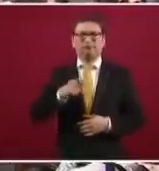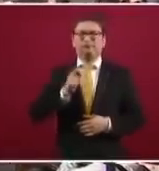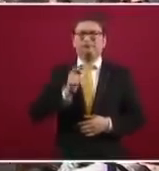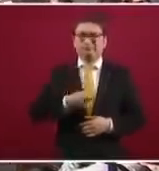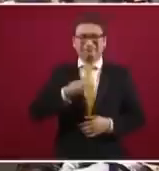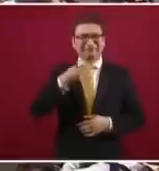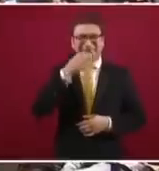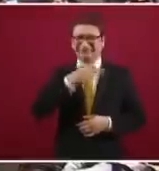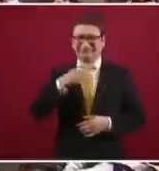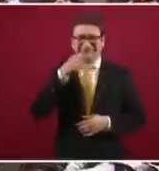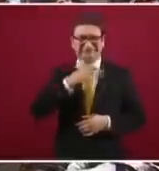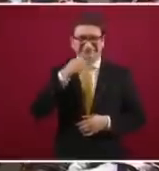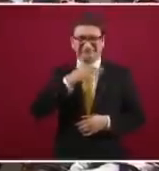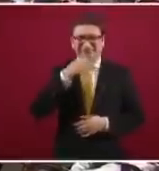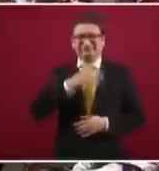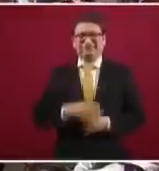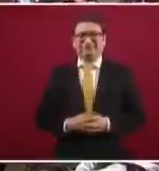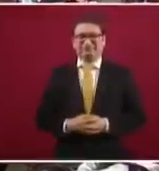el día